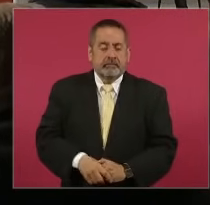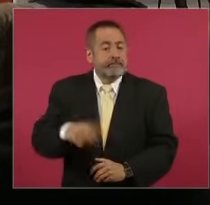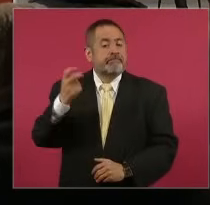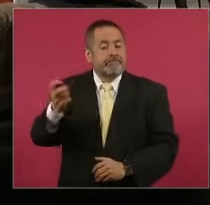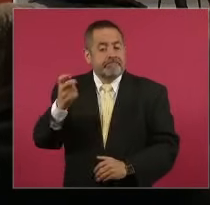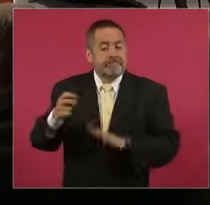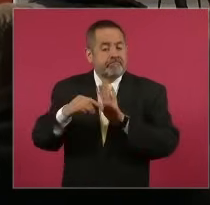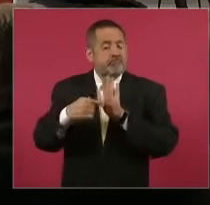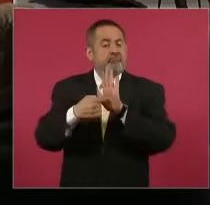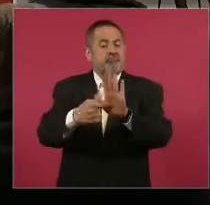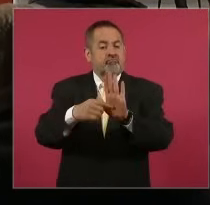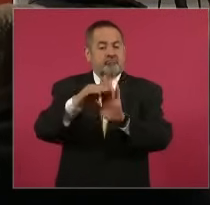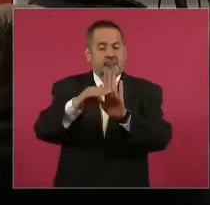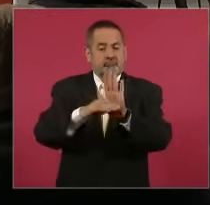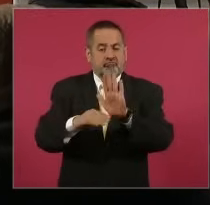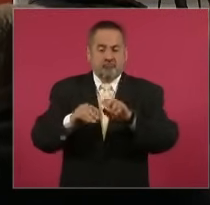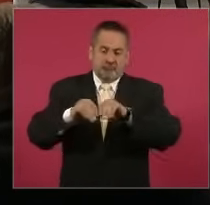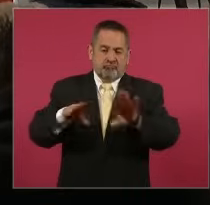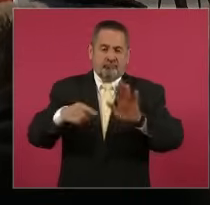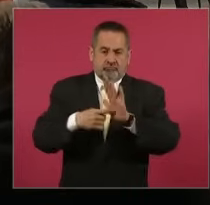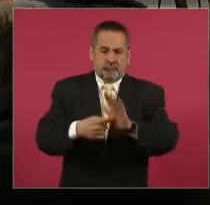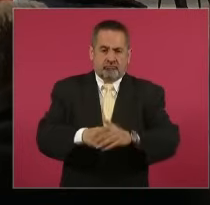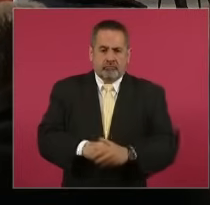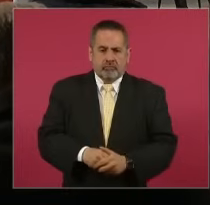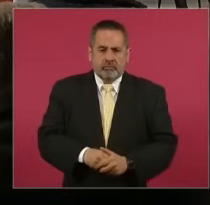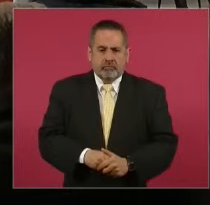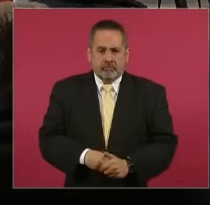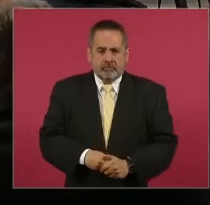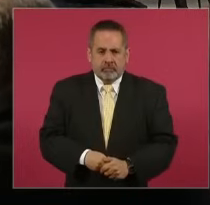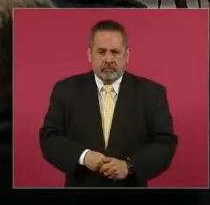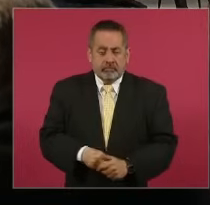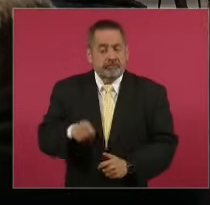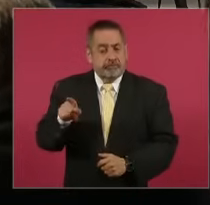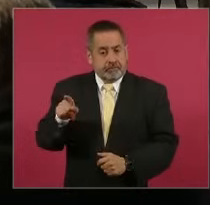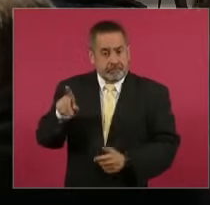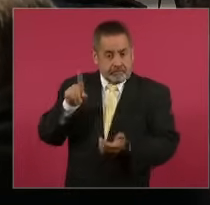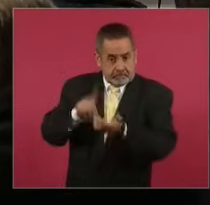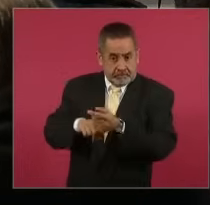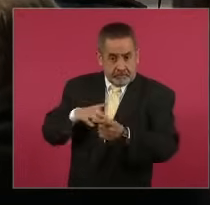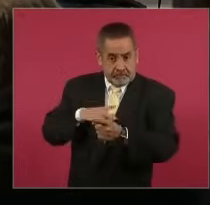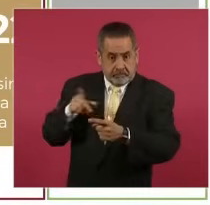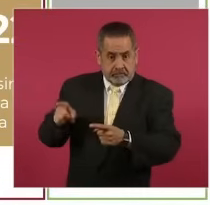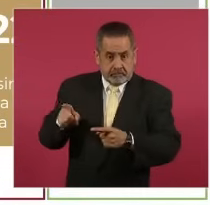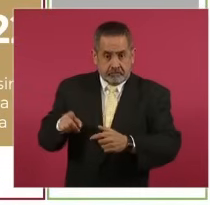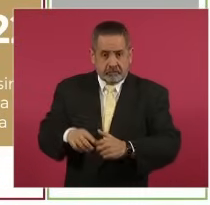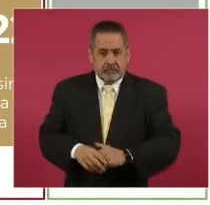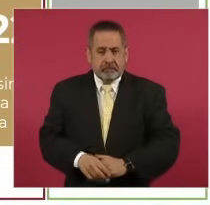Esto fue lo que presentamos. Sí, sí. Pero esto lo tenemos.